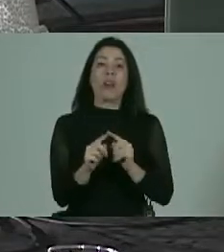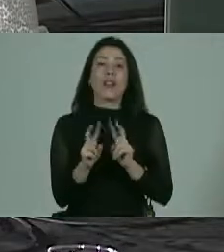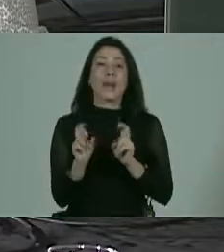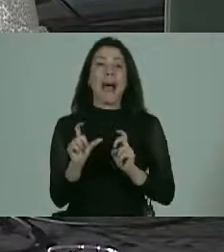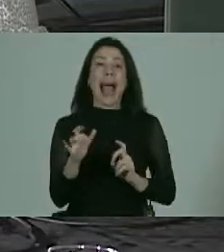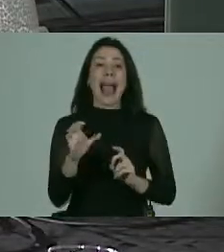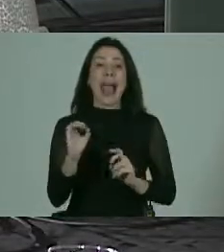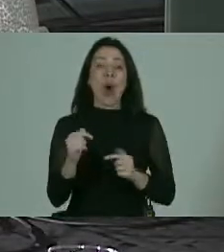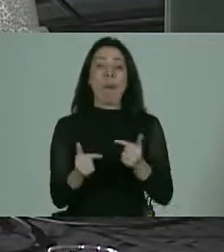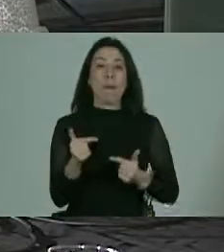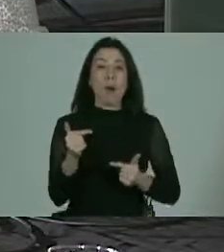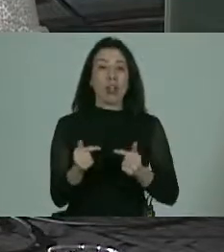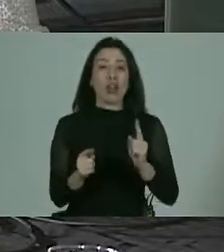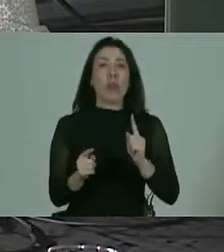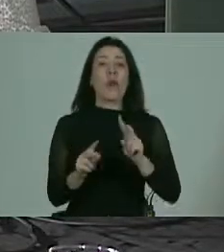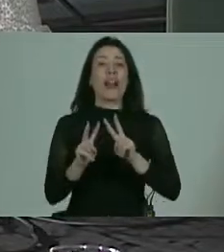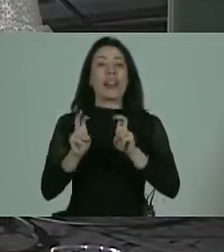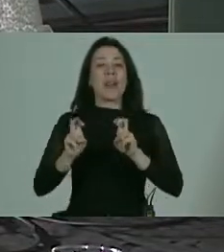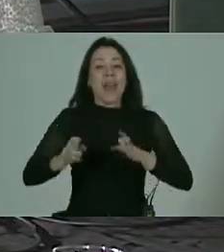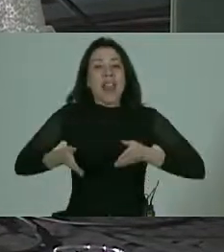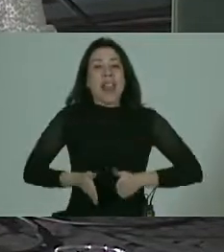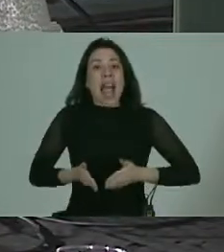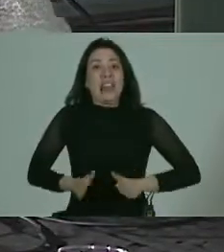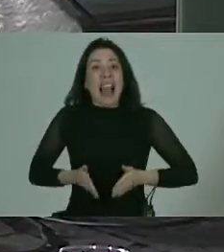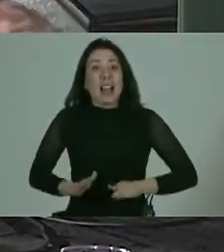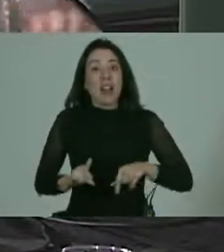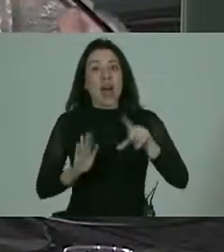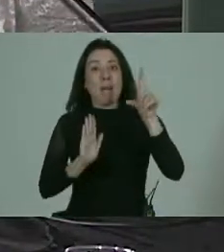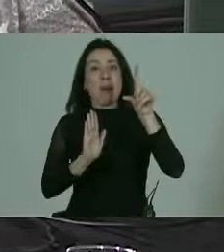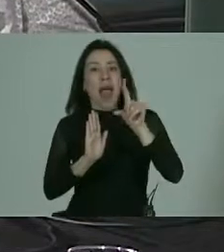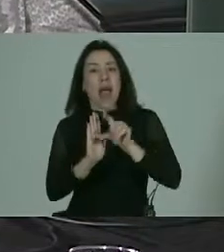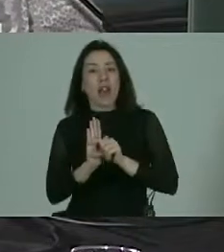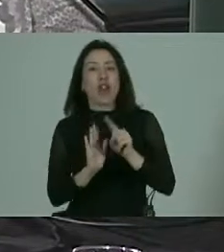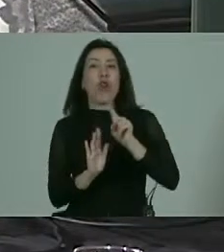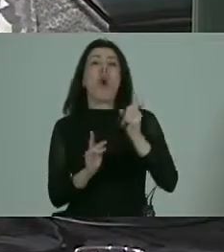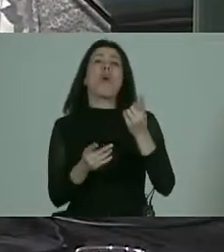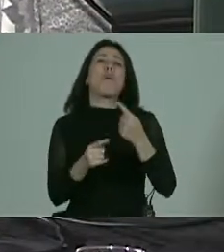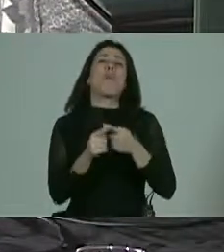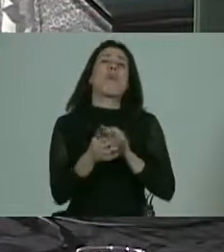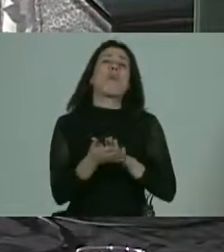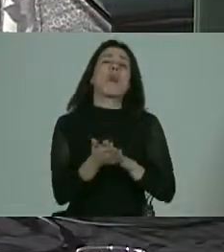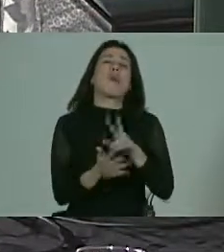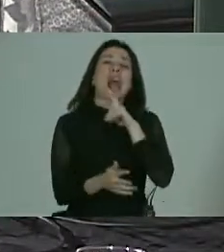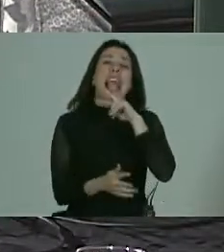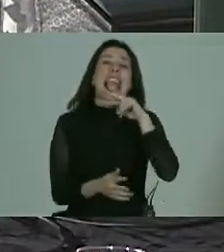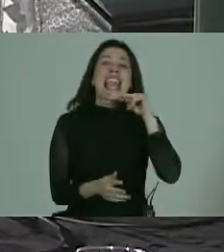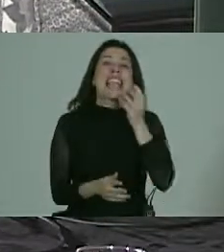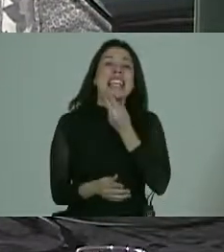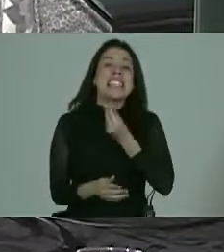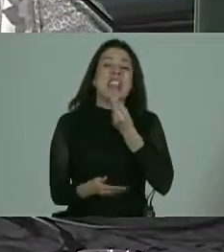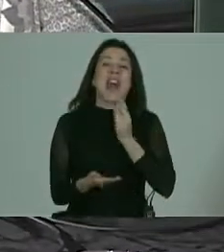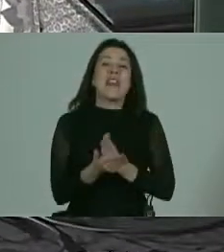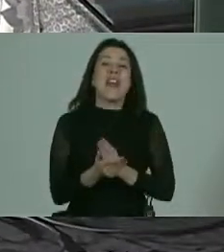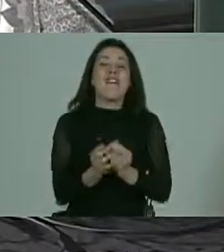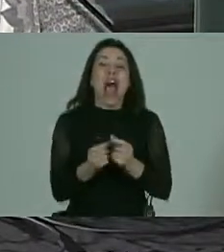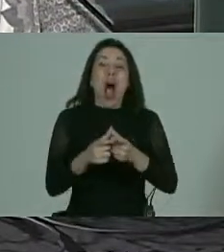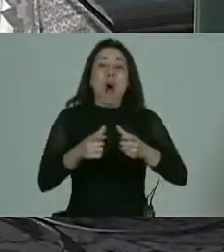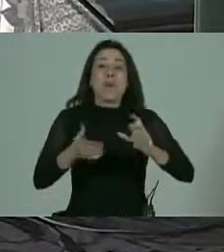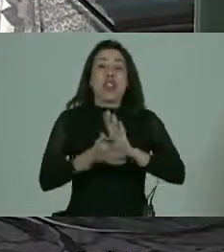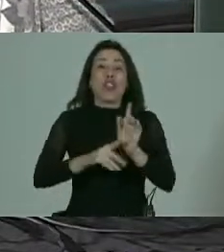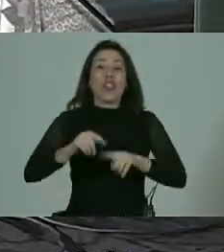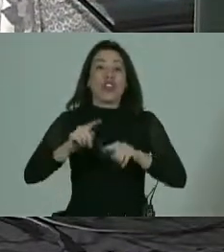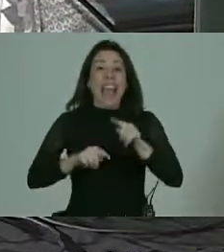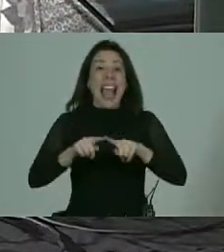no porque nuestra tasa de natalidad está bajando no porque como en israel tiene que poblar todo el territorio